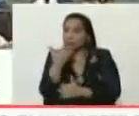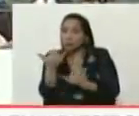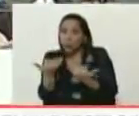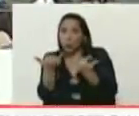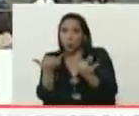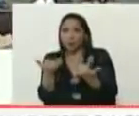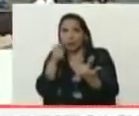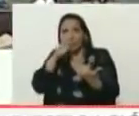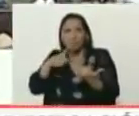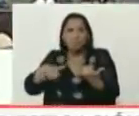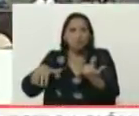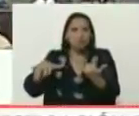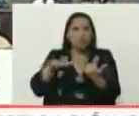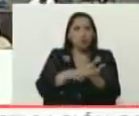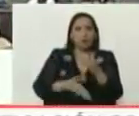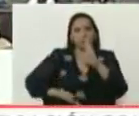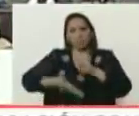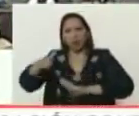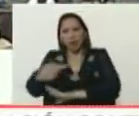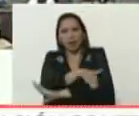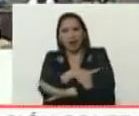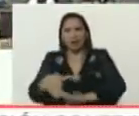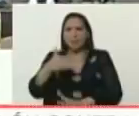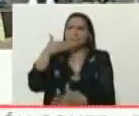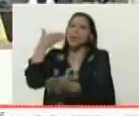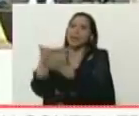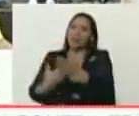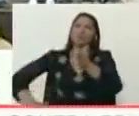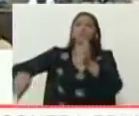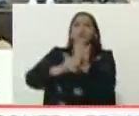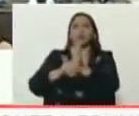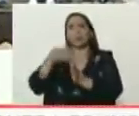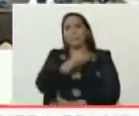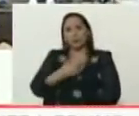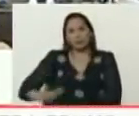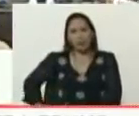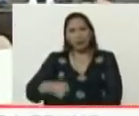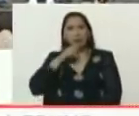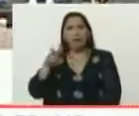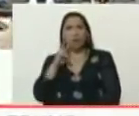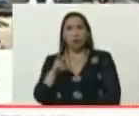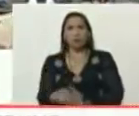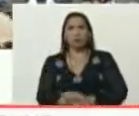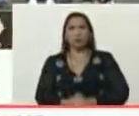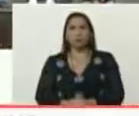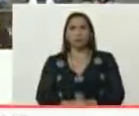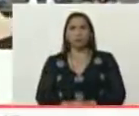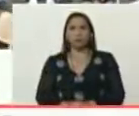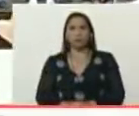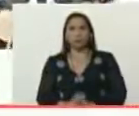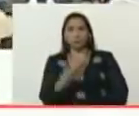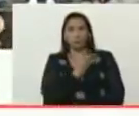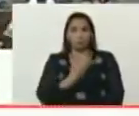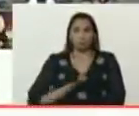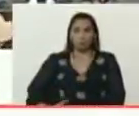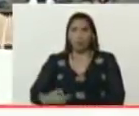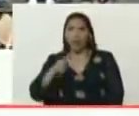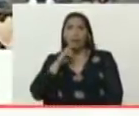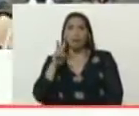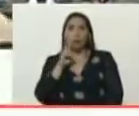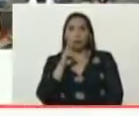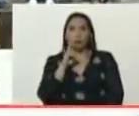un pueblo que sale a la calle a exigir el regreso de su presidente. De su presidente Evo